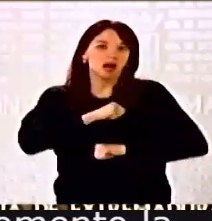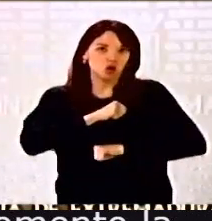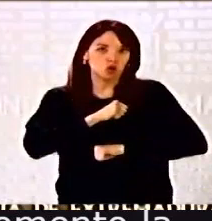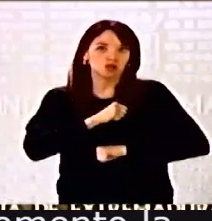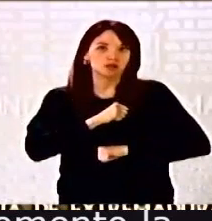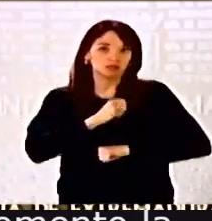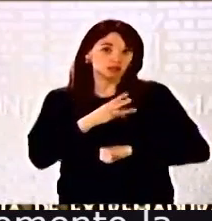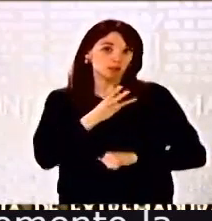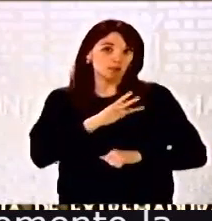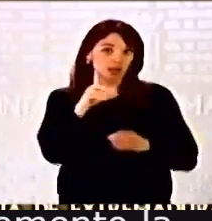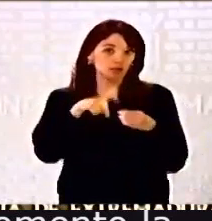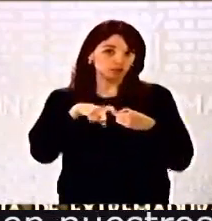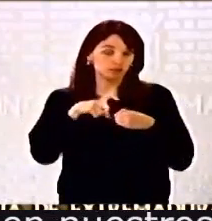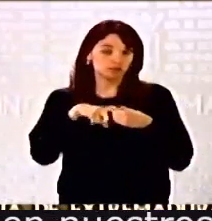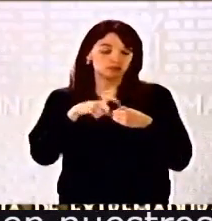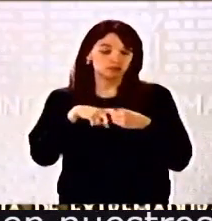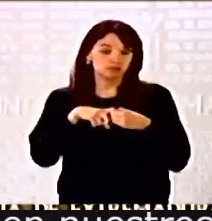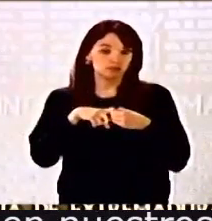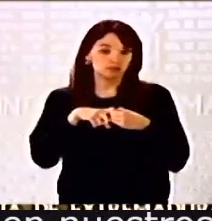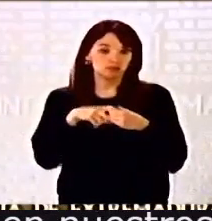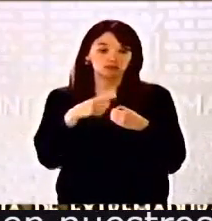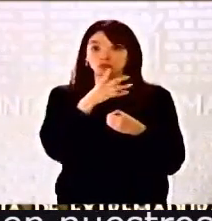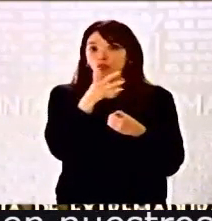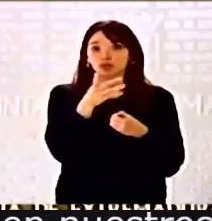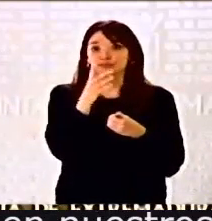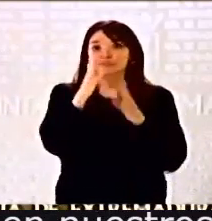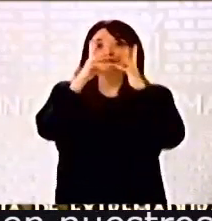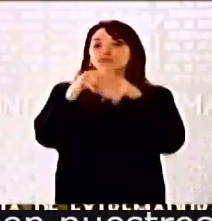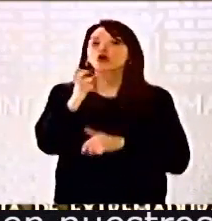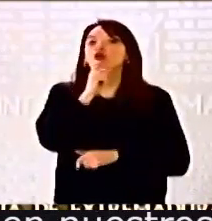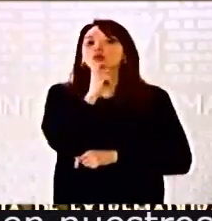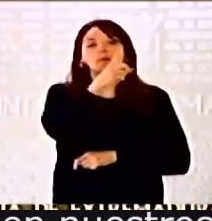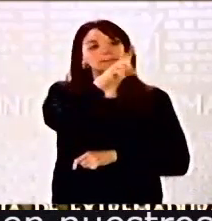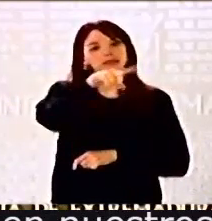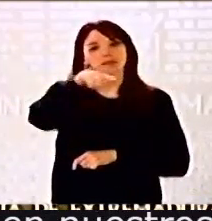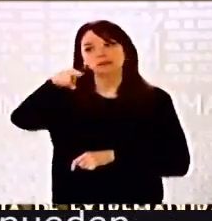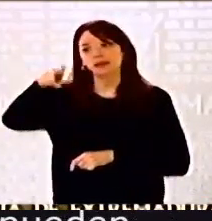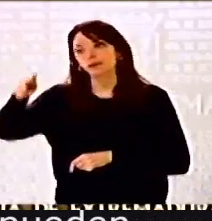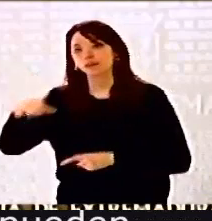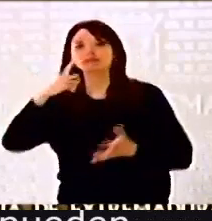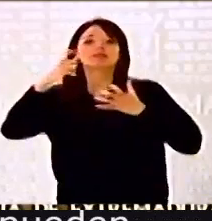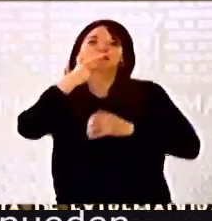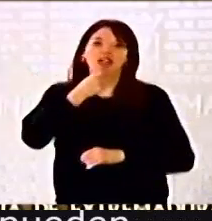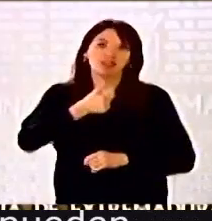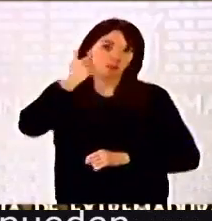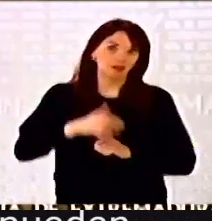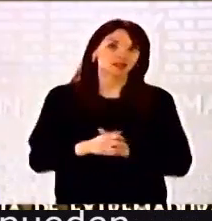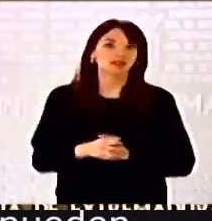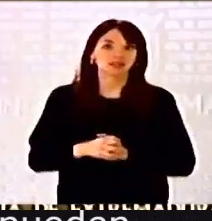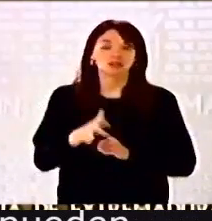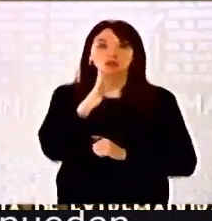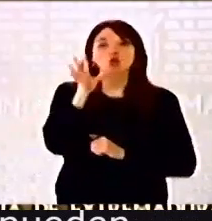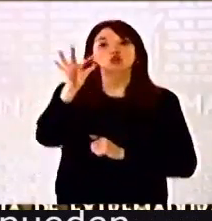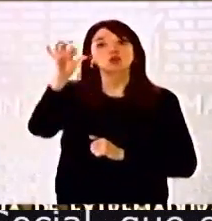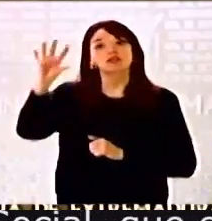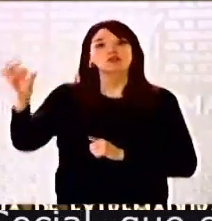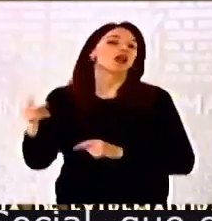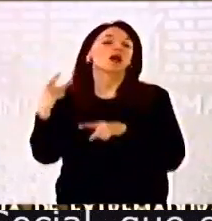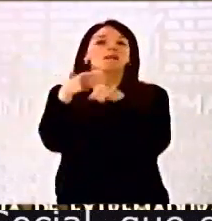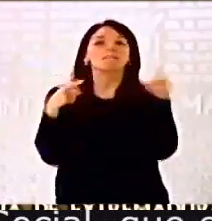servicios públicos de empleo, como son mes a mes, pueden detectarlo mejor, tanto la afiliación de la Seguridad Social, que es la media de las altas y